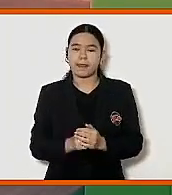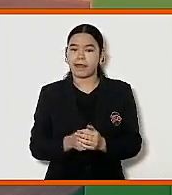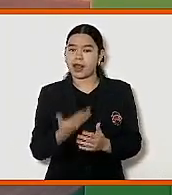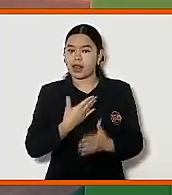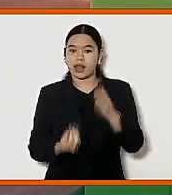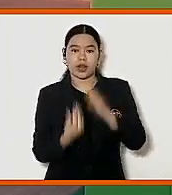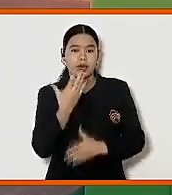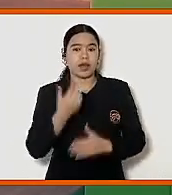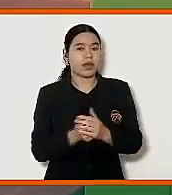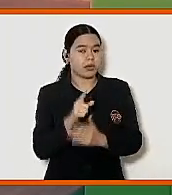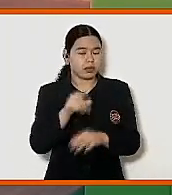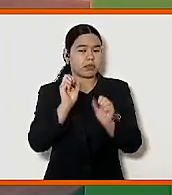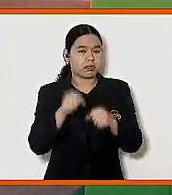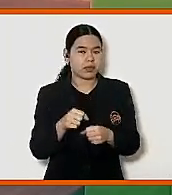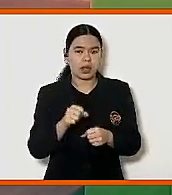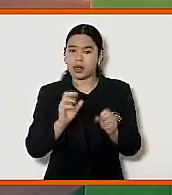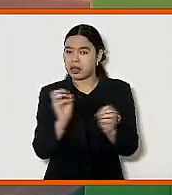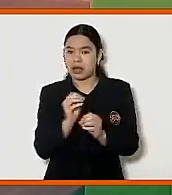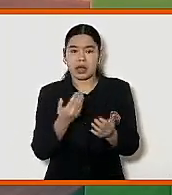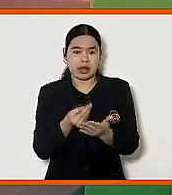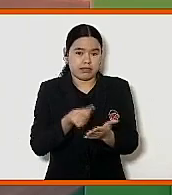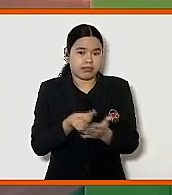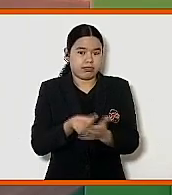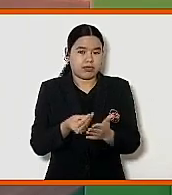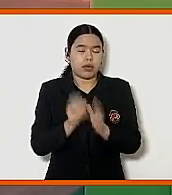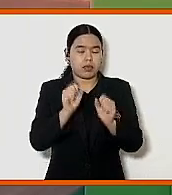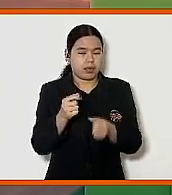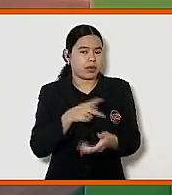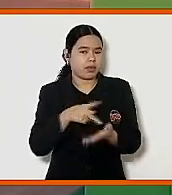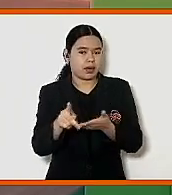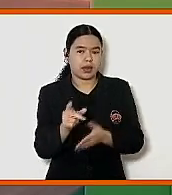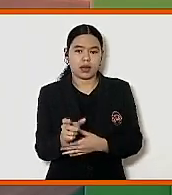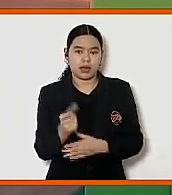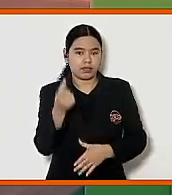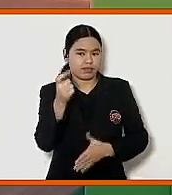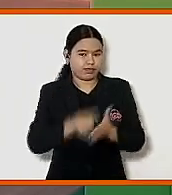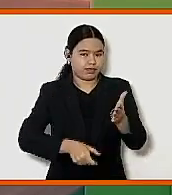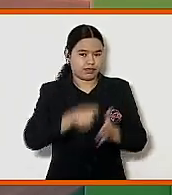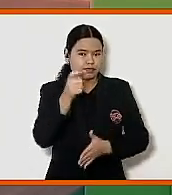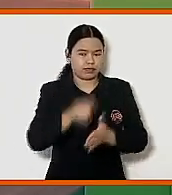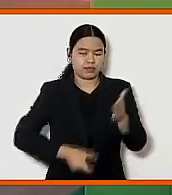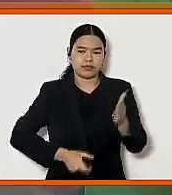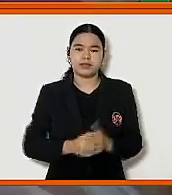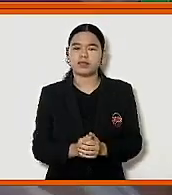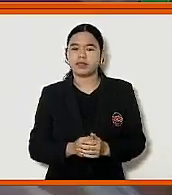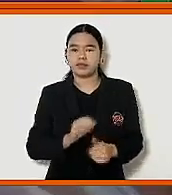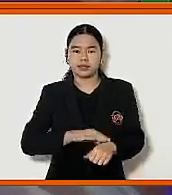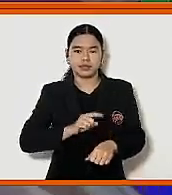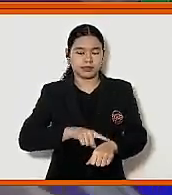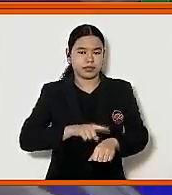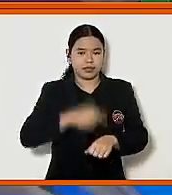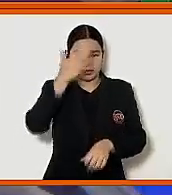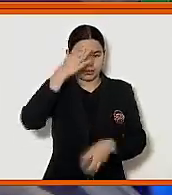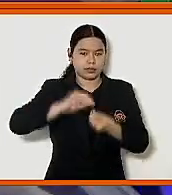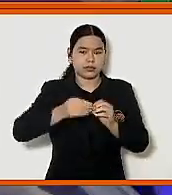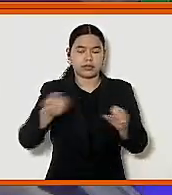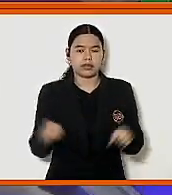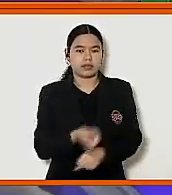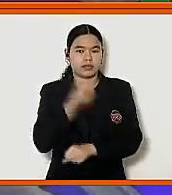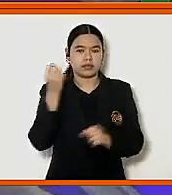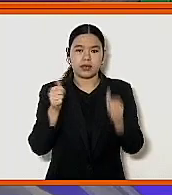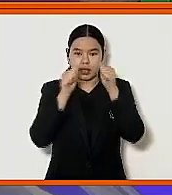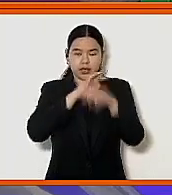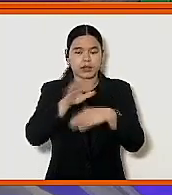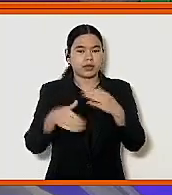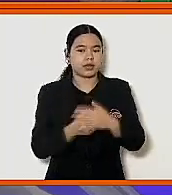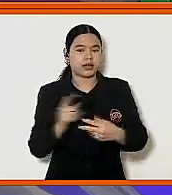con la conveniencia de que si no andas dinero en efectivo, puedes pagar con tus tarjetas de crédito o débito. Vamos a conocer cuál es el primer número ganador.